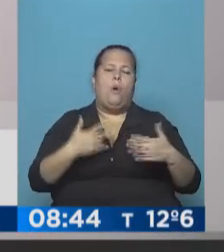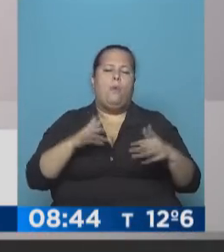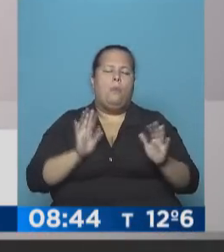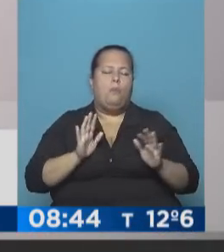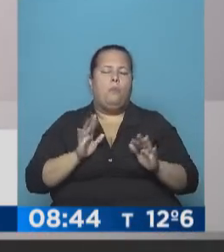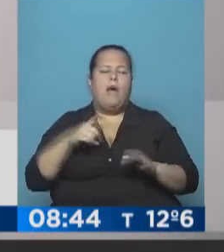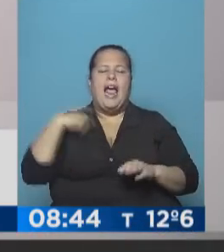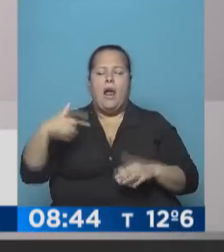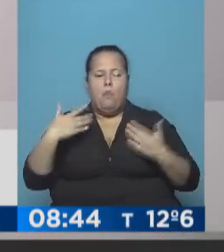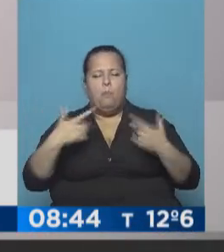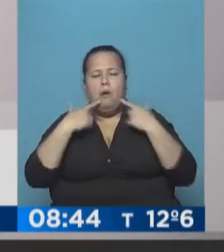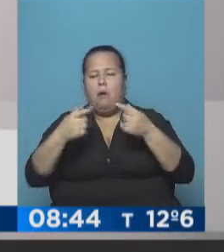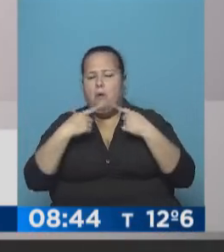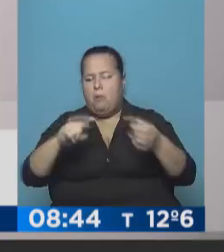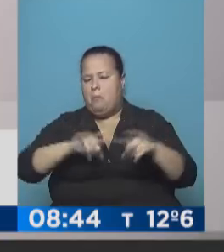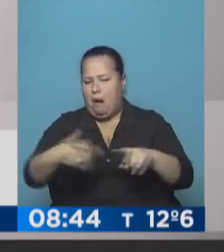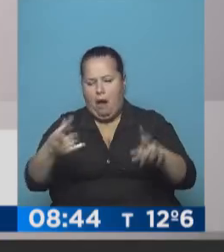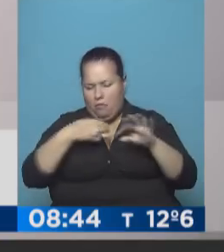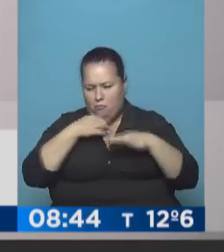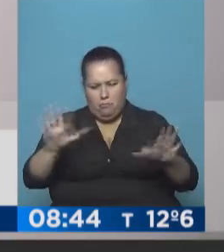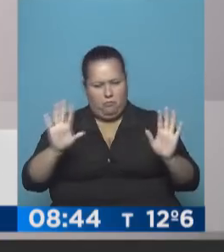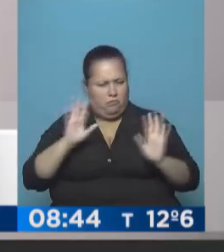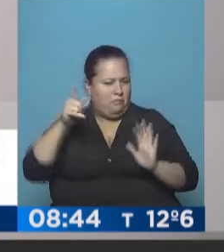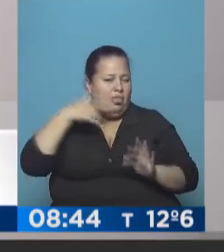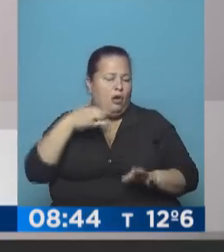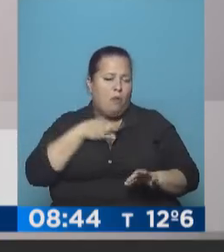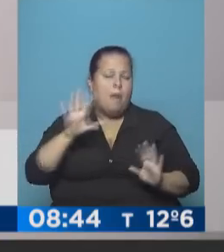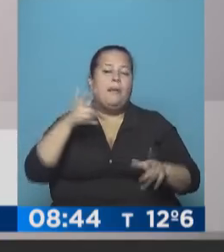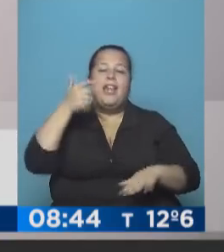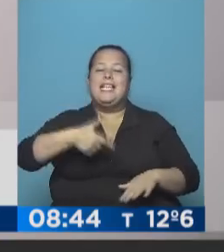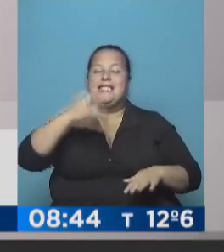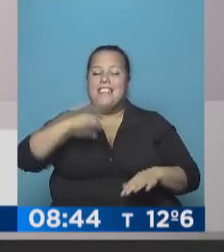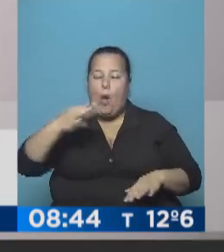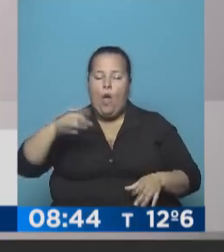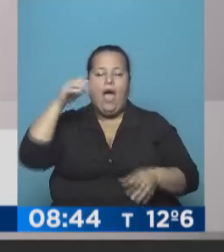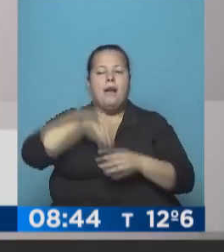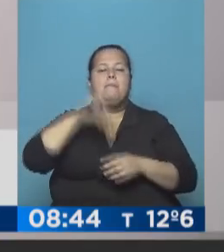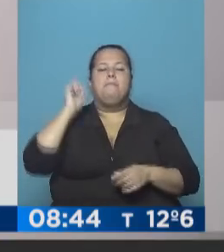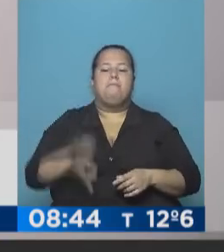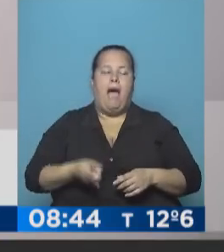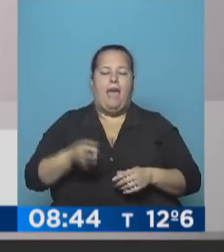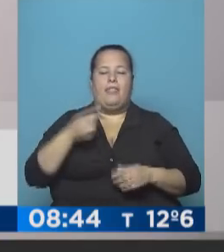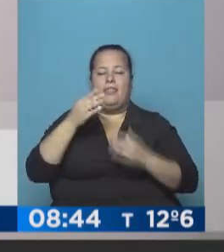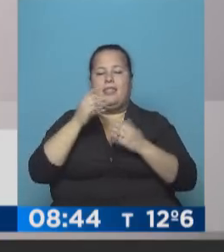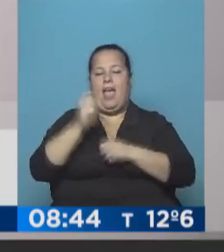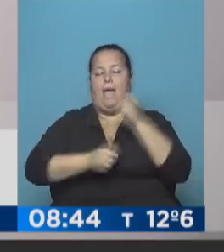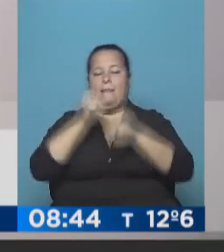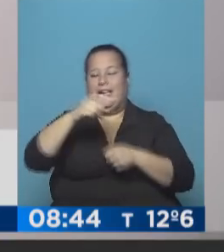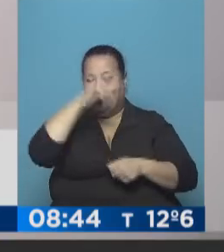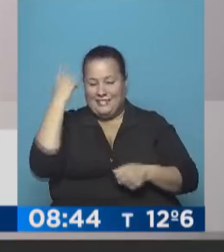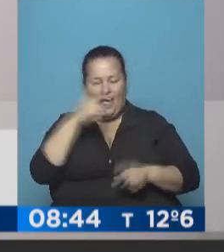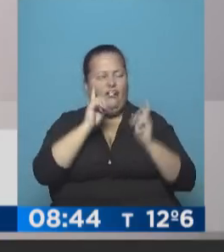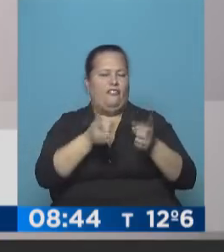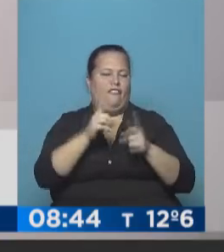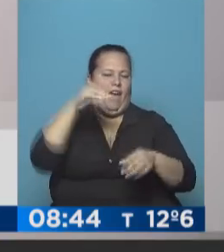El gremio puede plantear todos los paros que ellos desean, pero las brigadas de seguridad, por decisión de esta empresa del Estado, van a